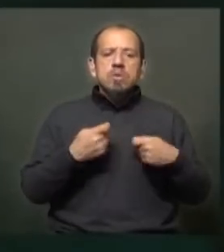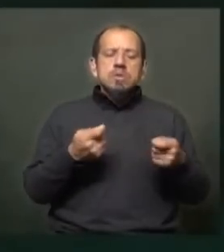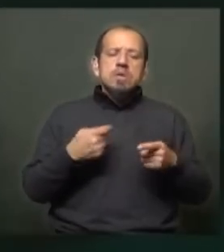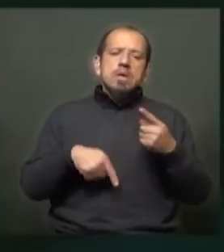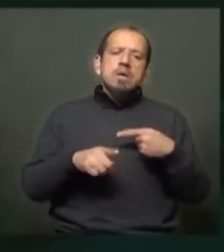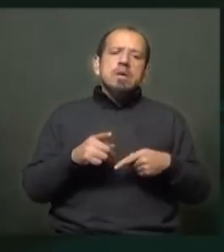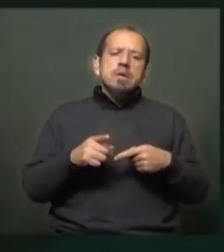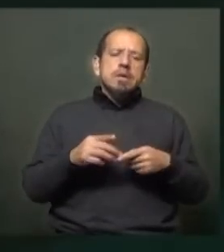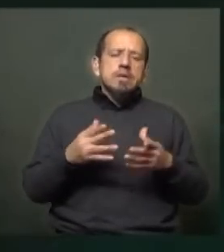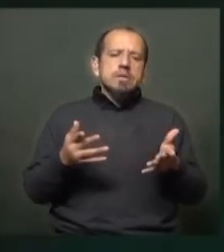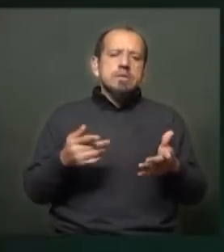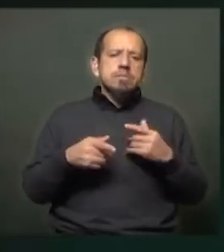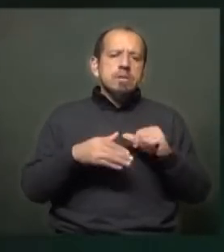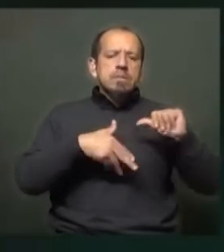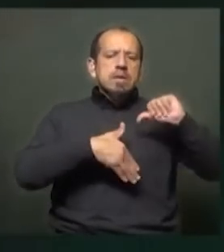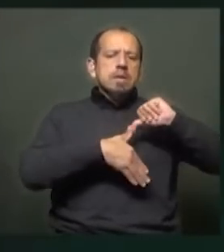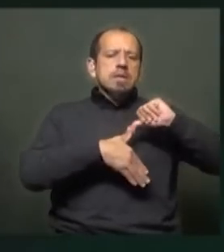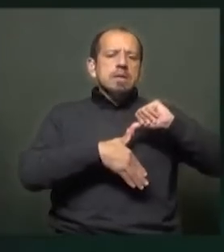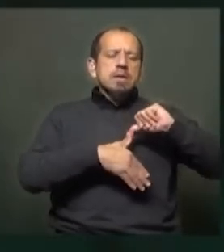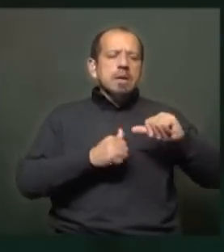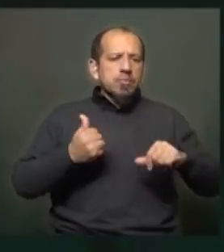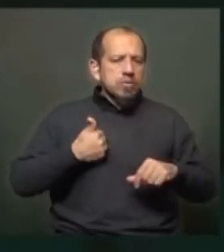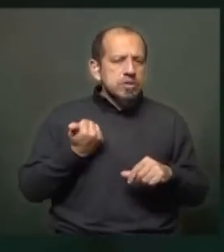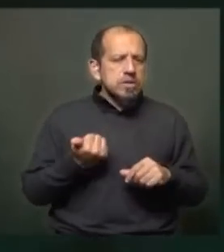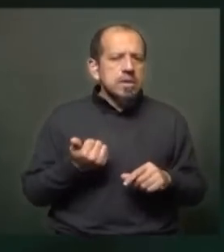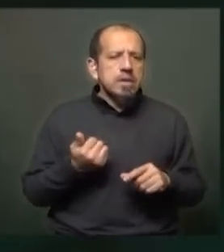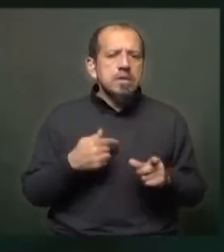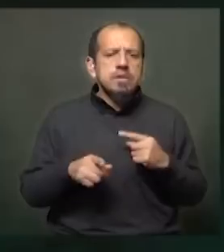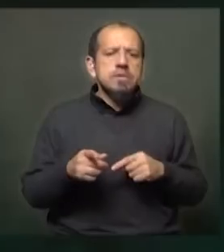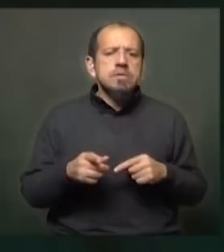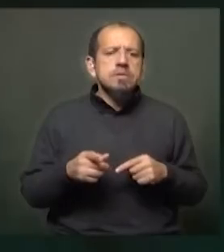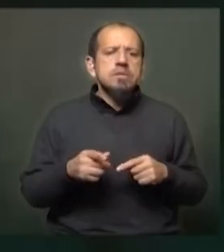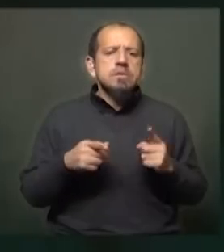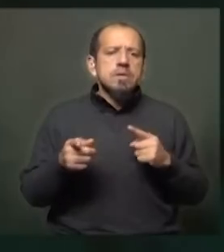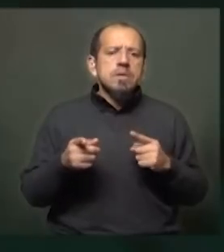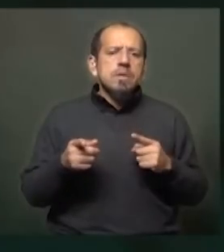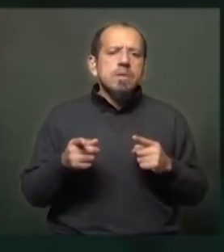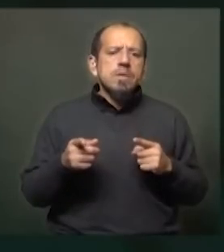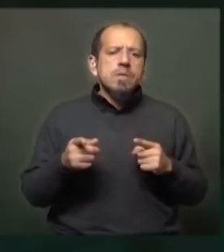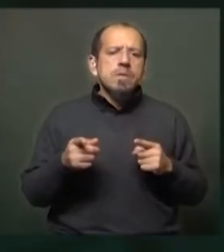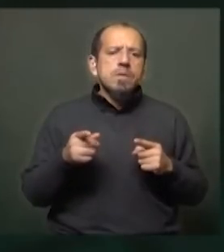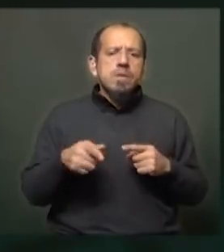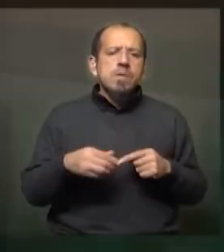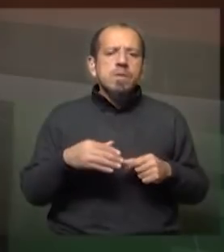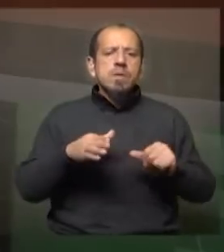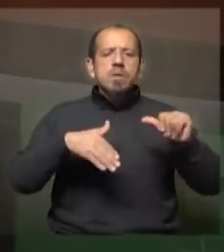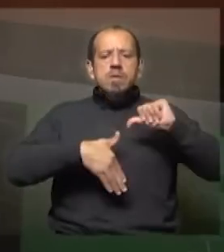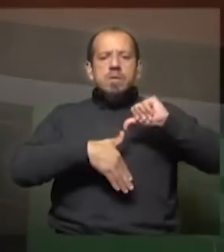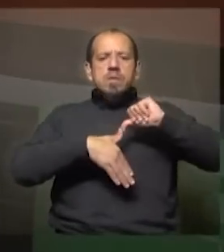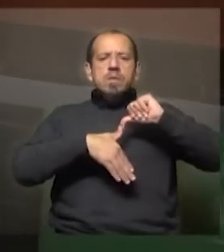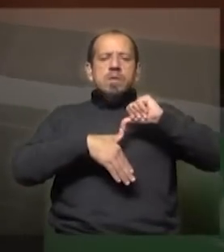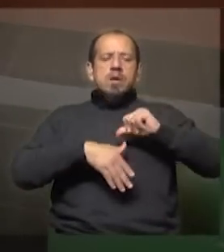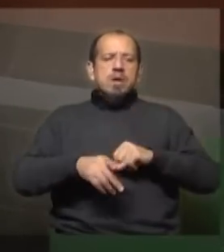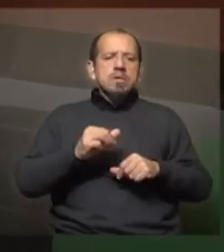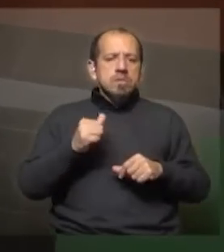hándicap para latinoamérica en este momento que por ejemplo sea una región muy codiciada la nuestra en virtud